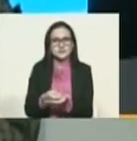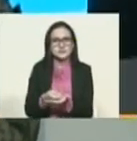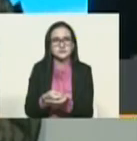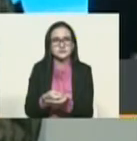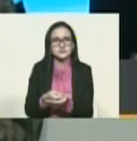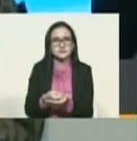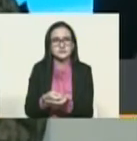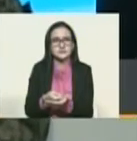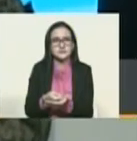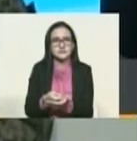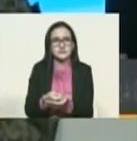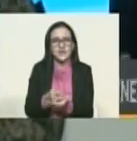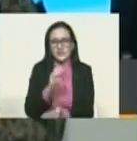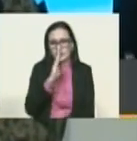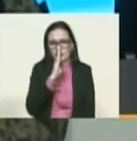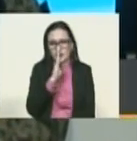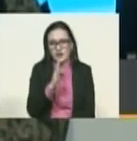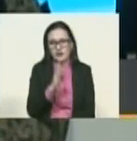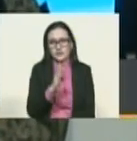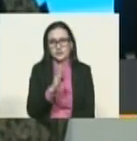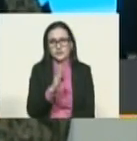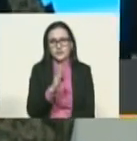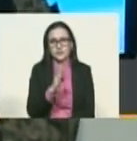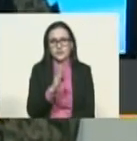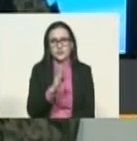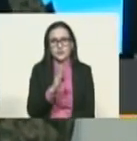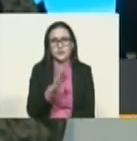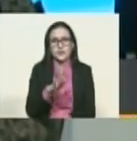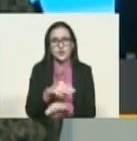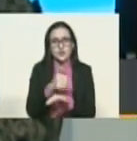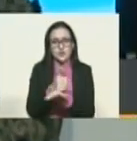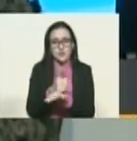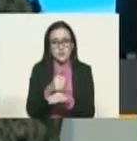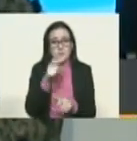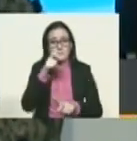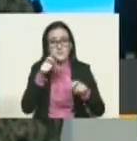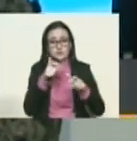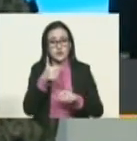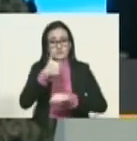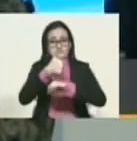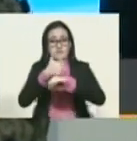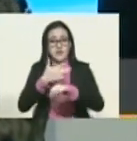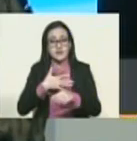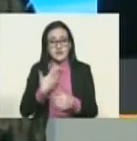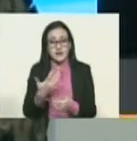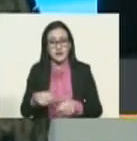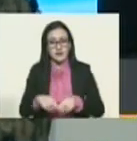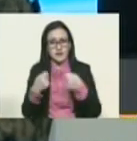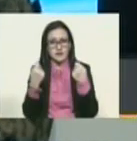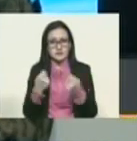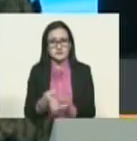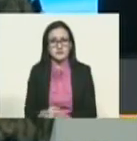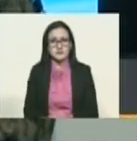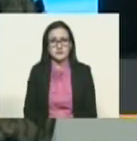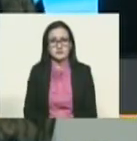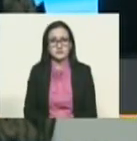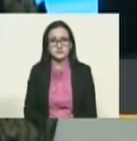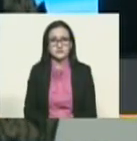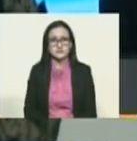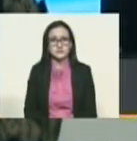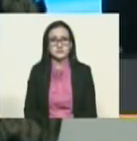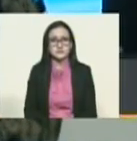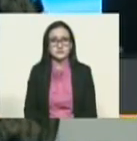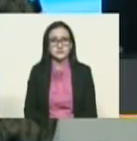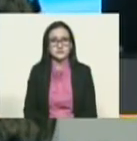financiamiento simple y directo aportado por los apostadores del golpe. Se ha pasado a la búsqueda de